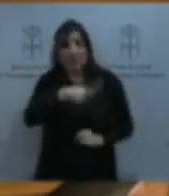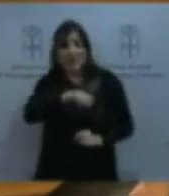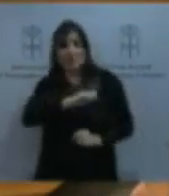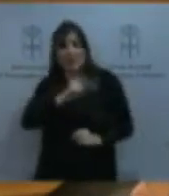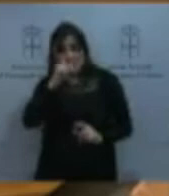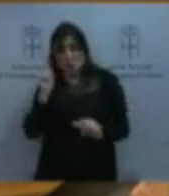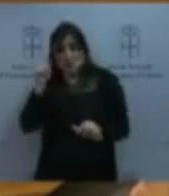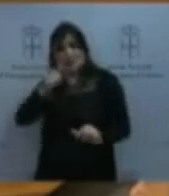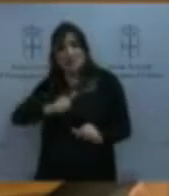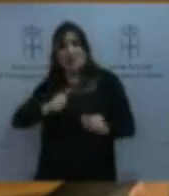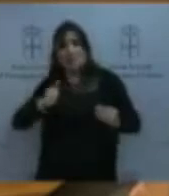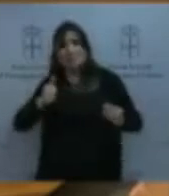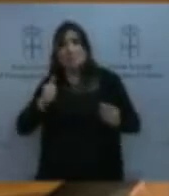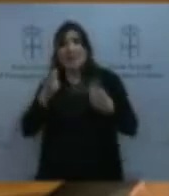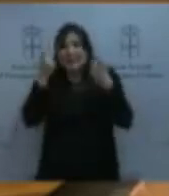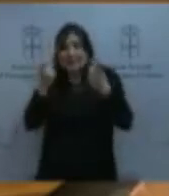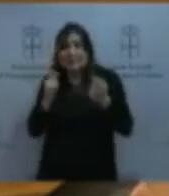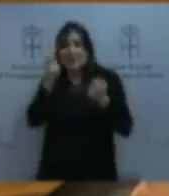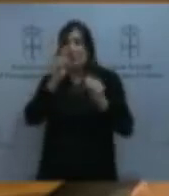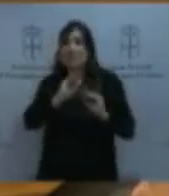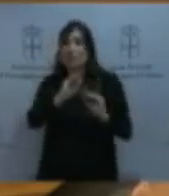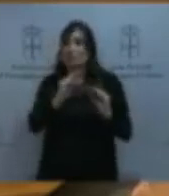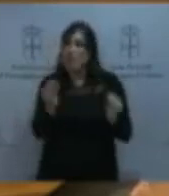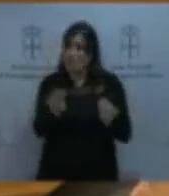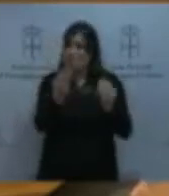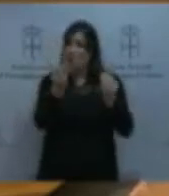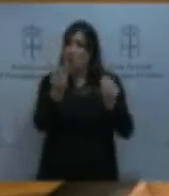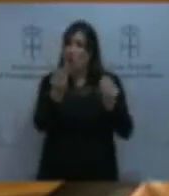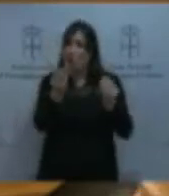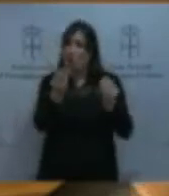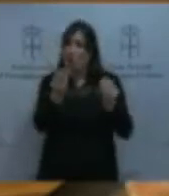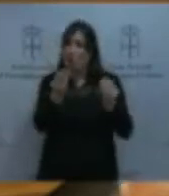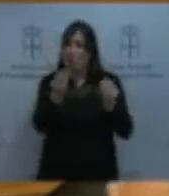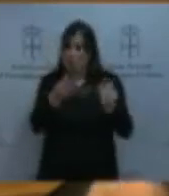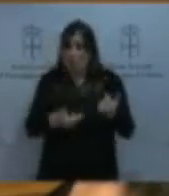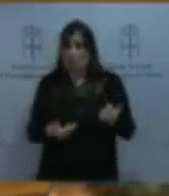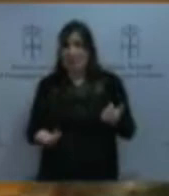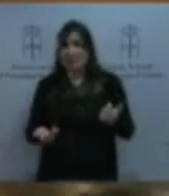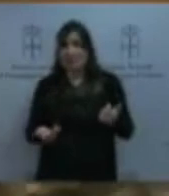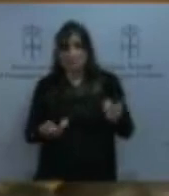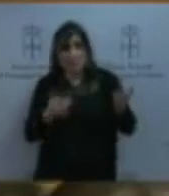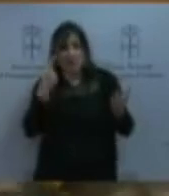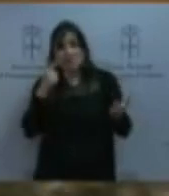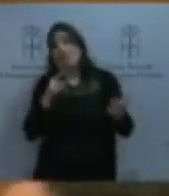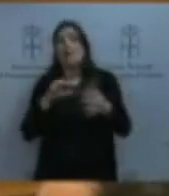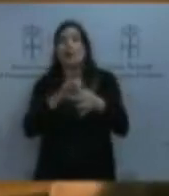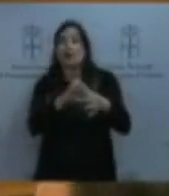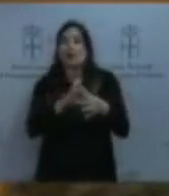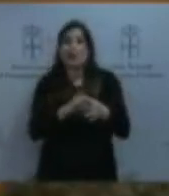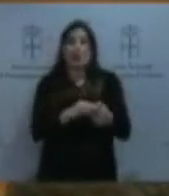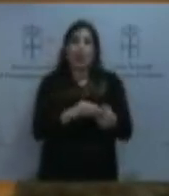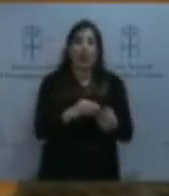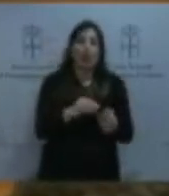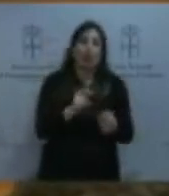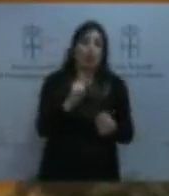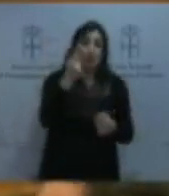energética de una manera fundamental. O sea, ya sabe la relación que hay entre consumo energético y unidad de PIB. Bueno, pues algo se habrá hecho.